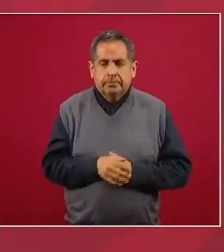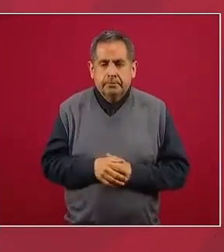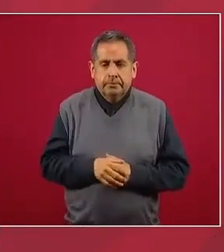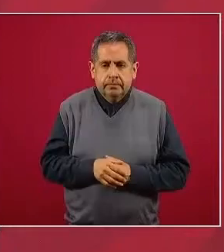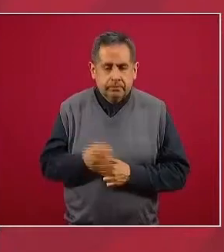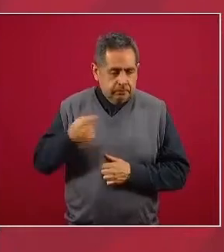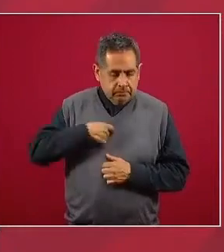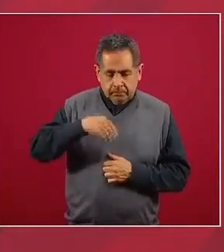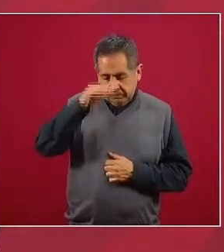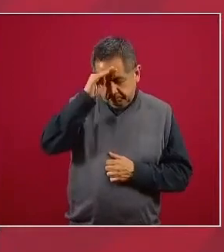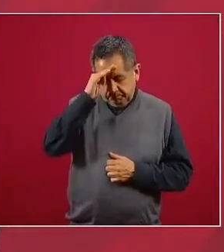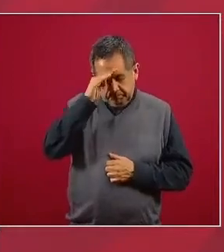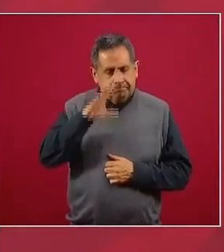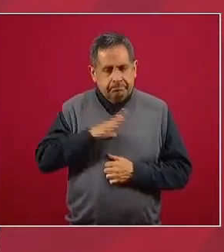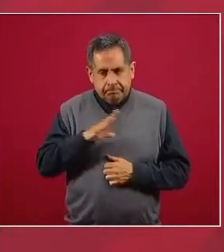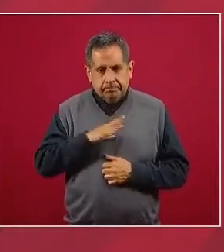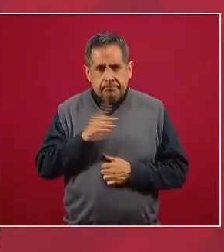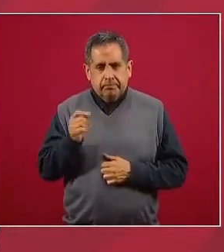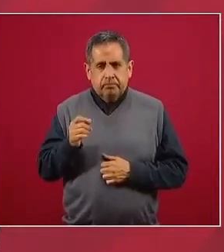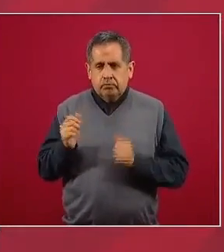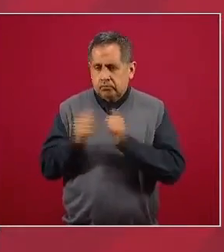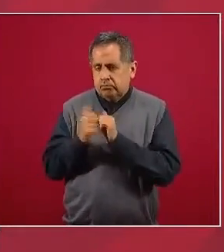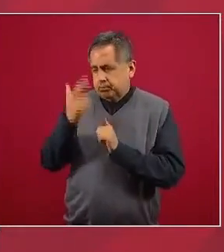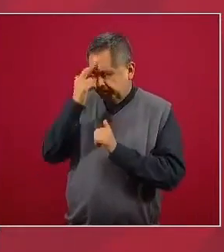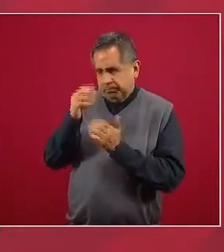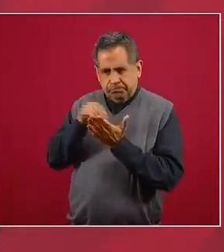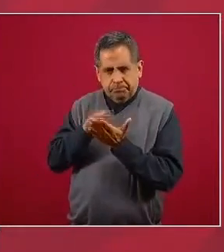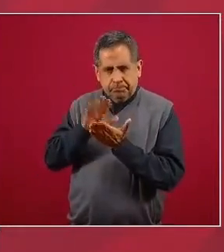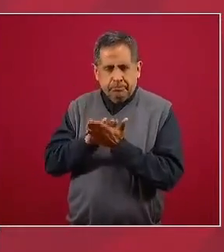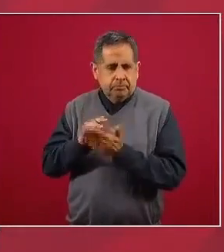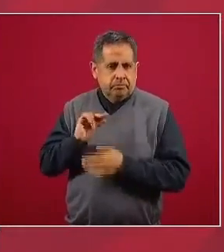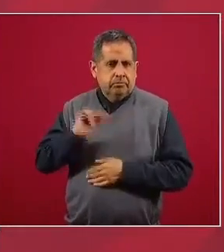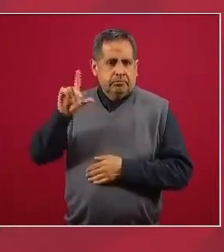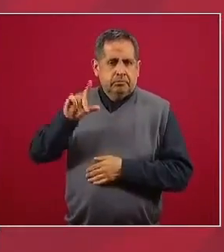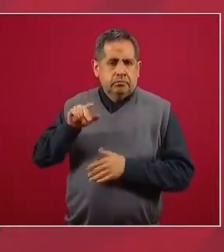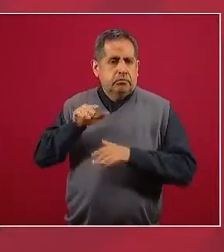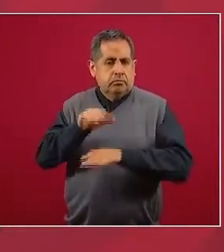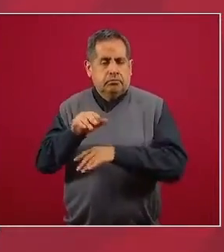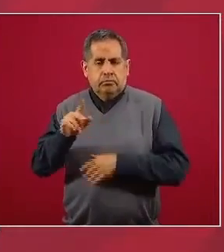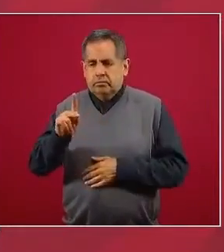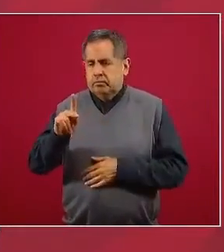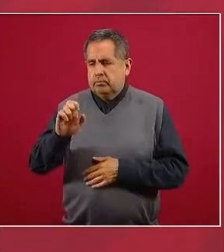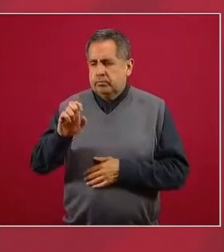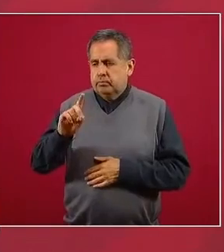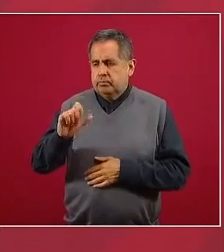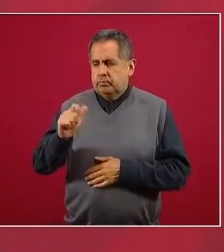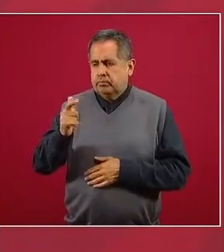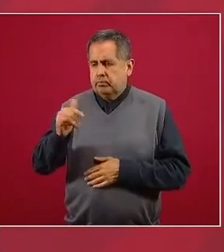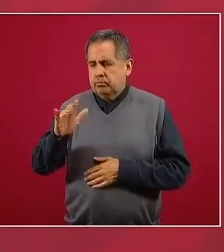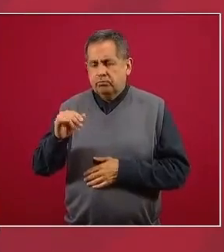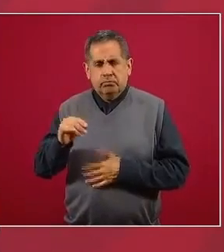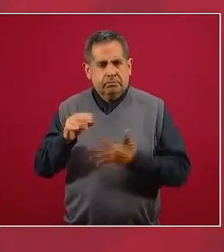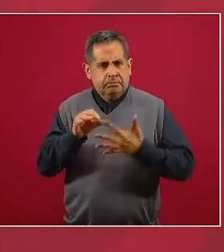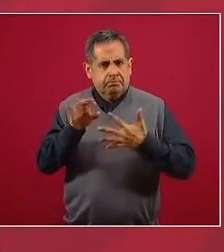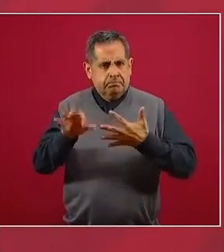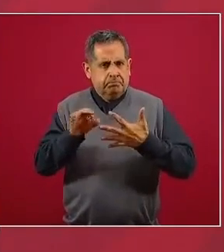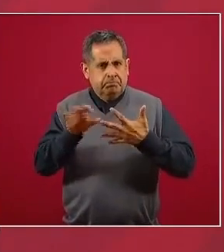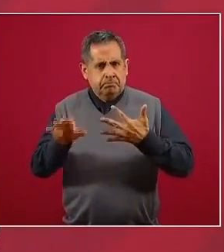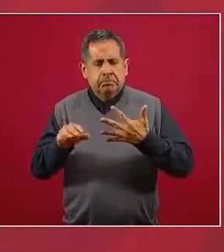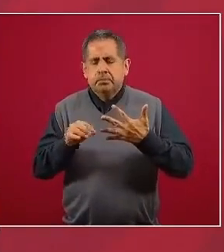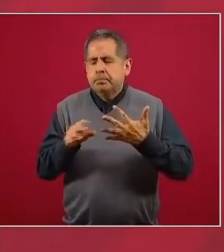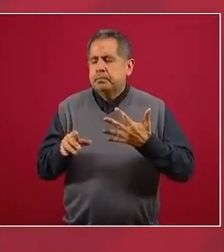Consideramos, y esto está amparado en fundamentación especializada en pedagogía, pero también en comunicación de riesgos en salud